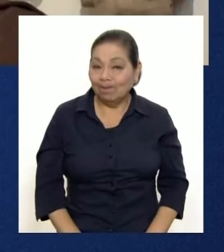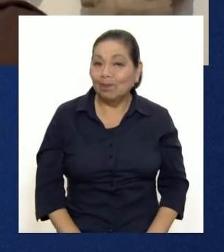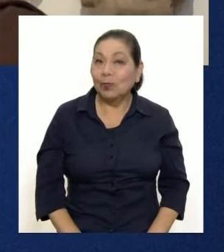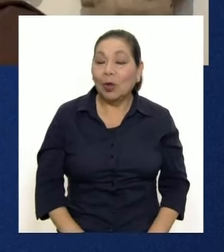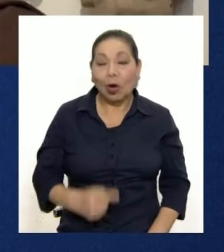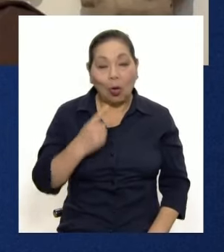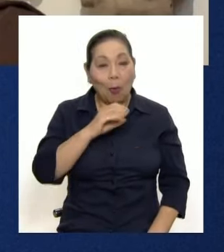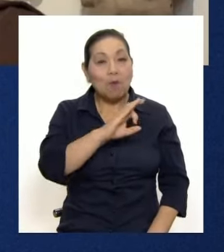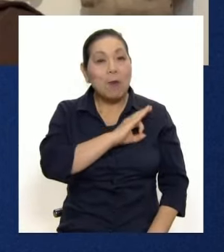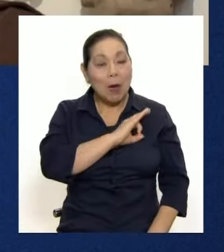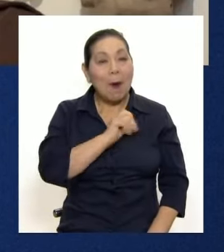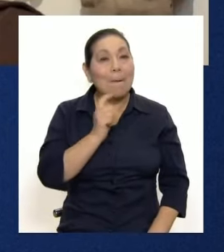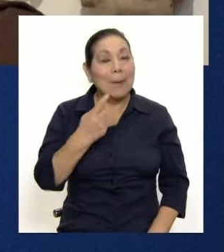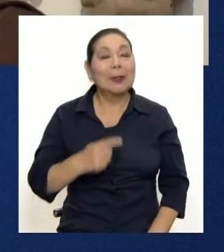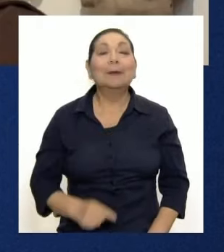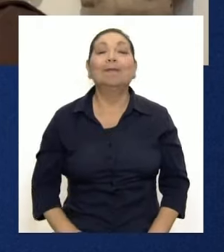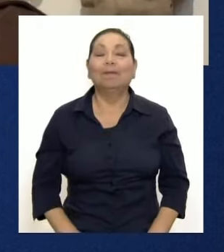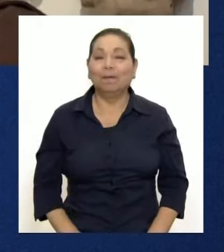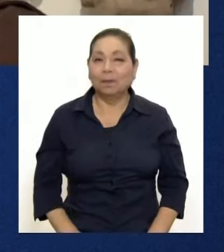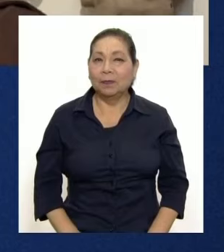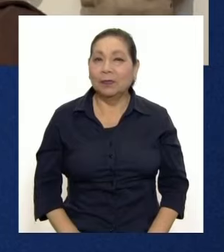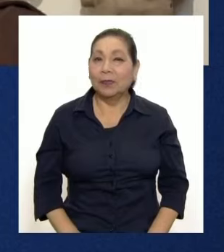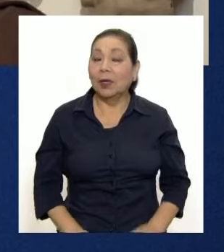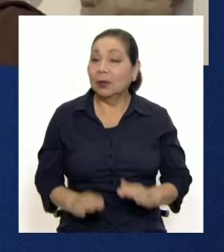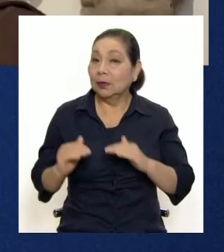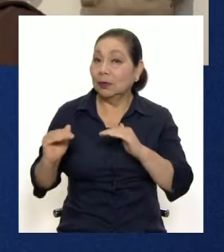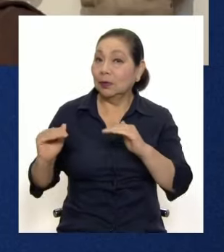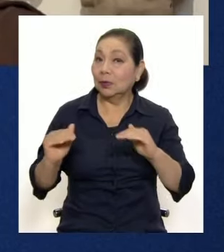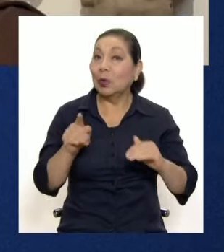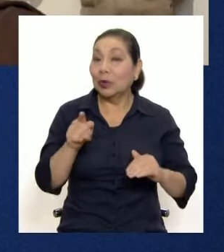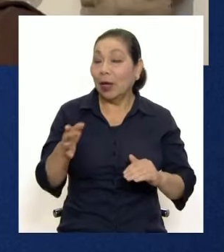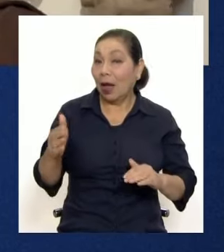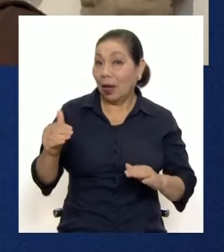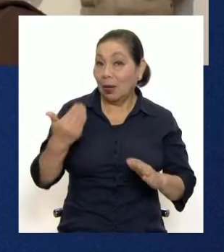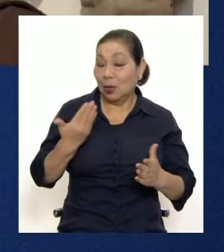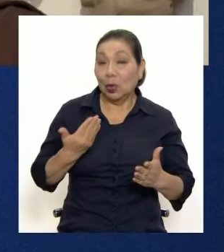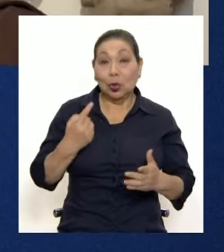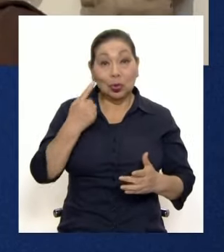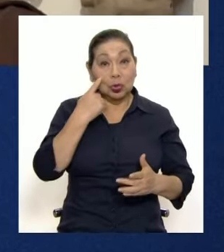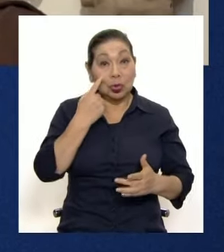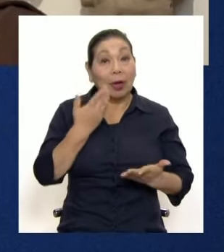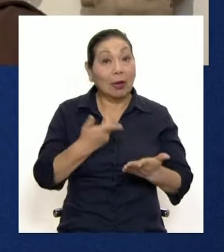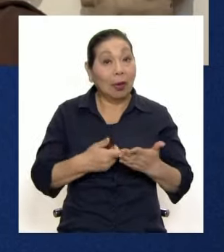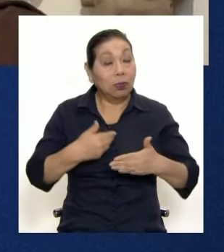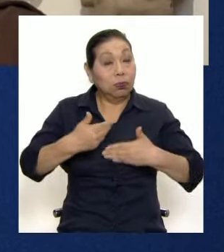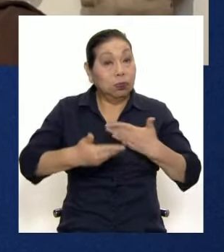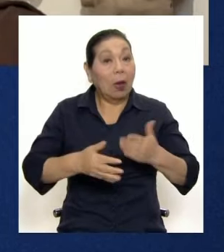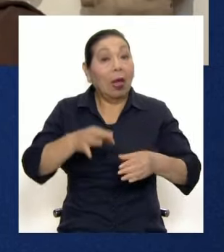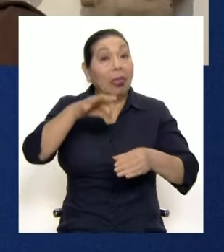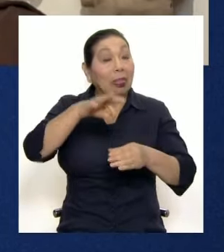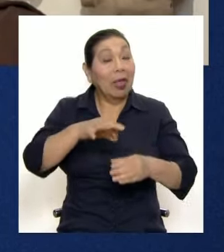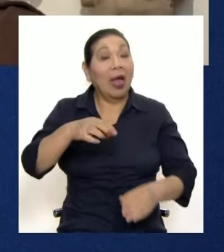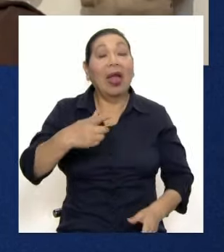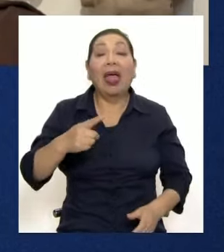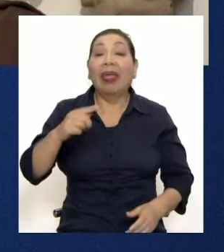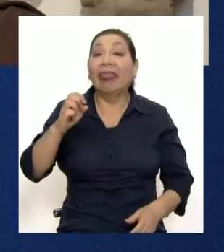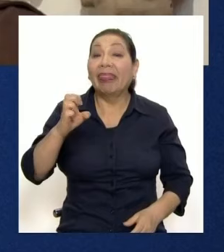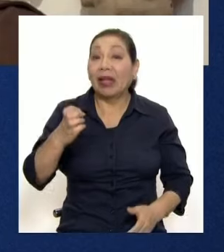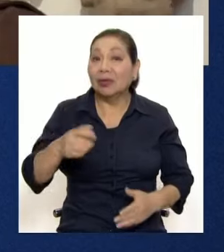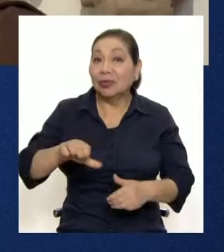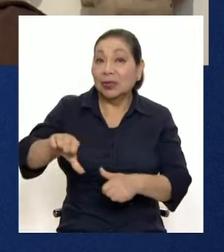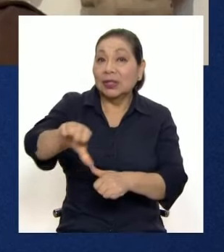un reconocimiento Claro que sí en esa línea también a usted nos habla de este reconocimientos en lo que es la producción de té no las zonas de los